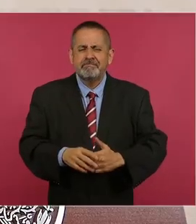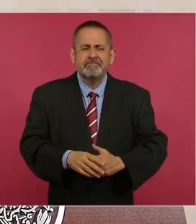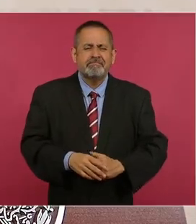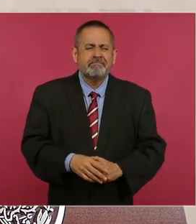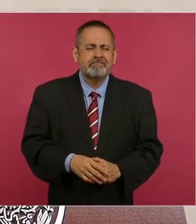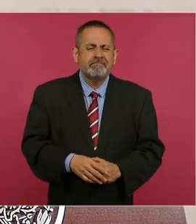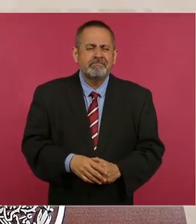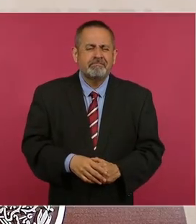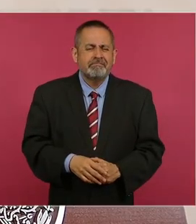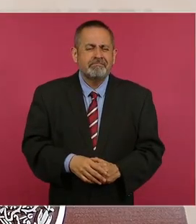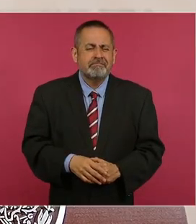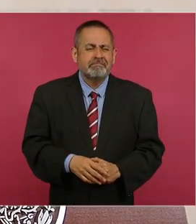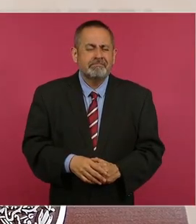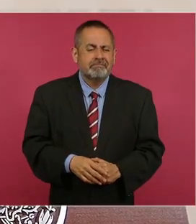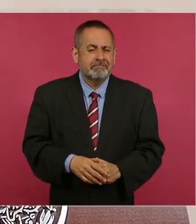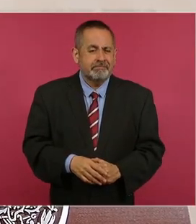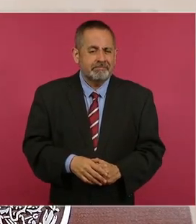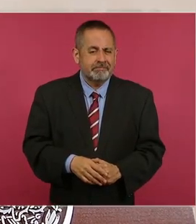Sí, es